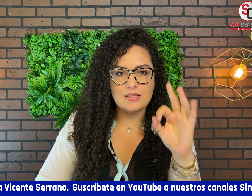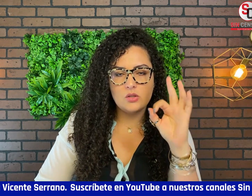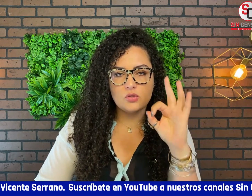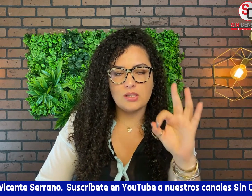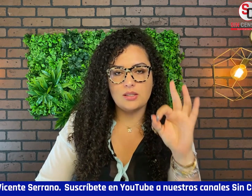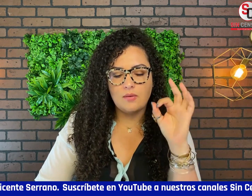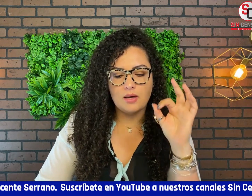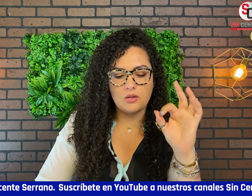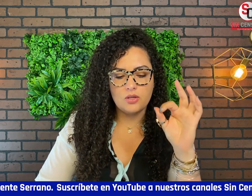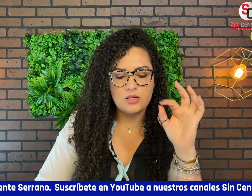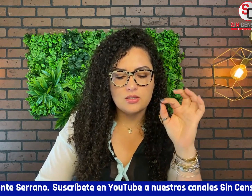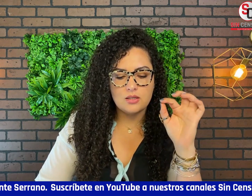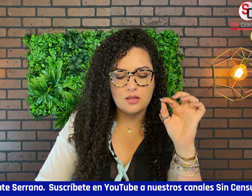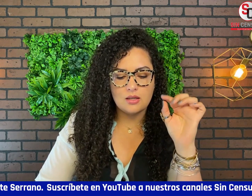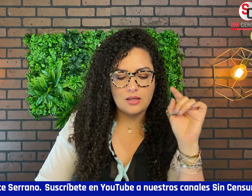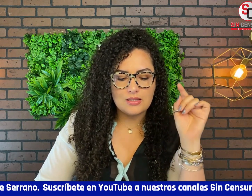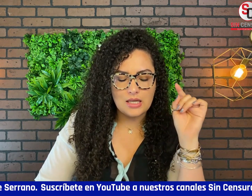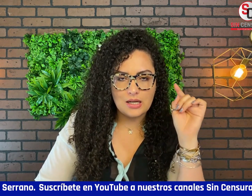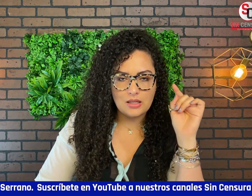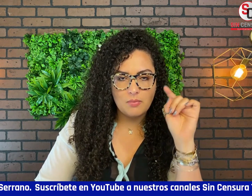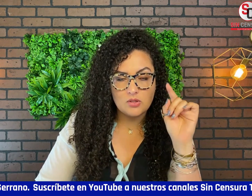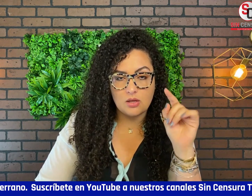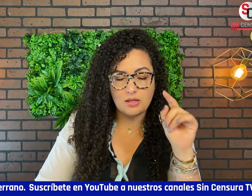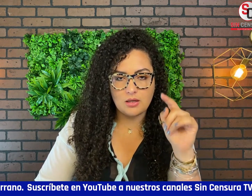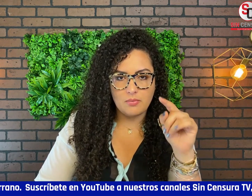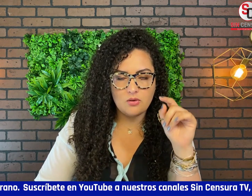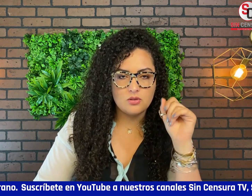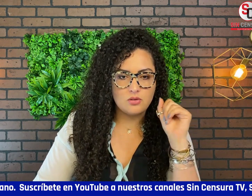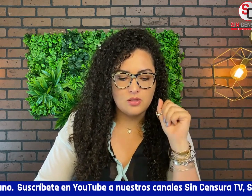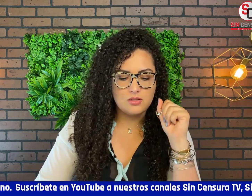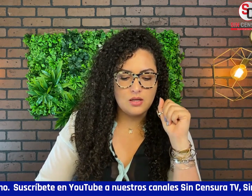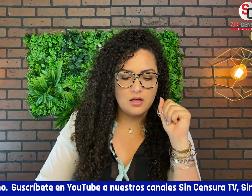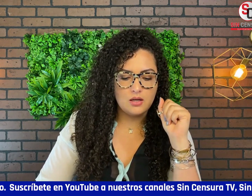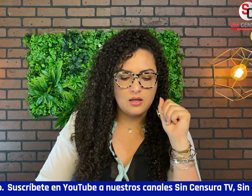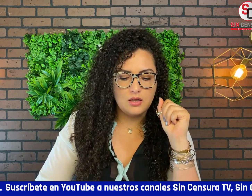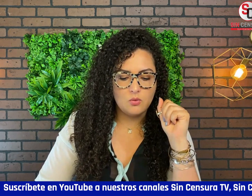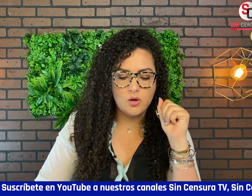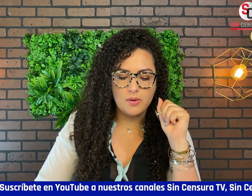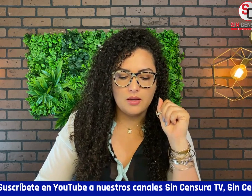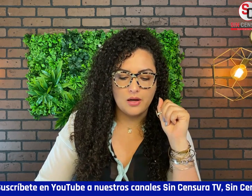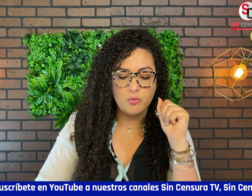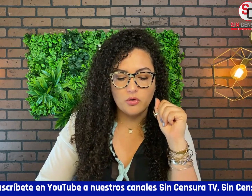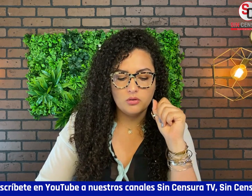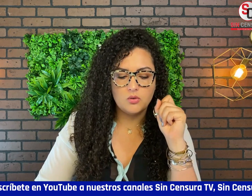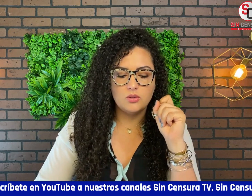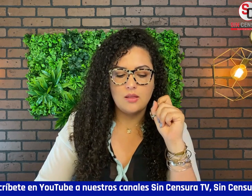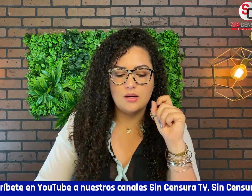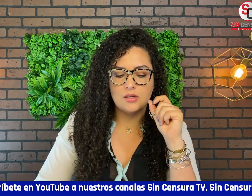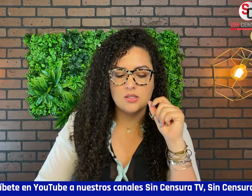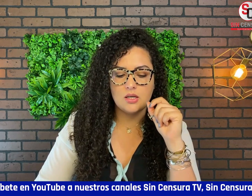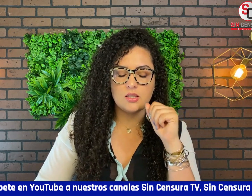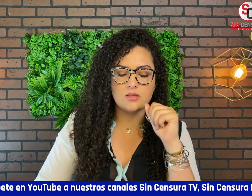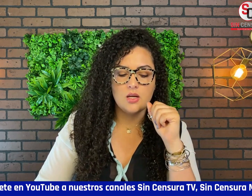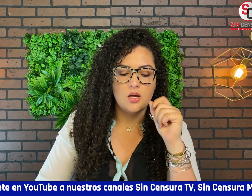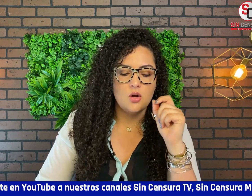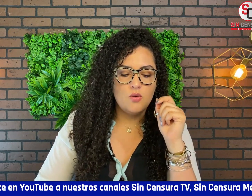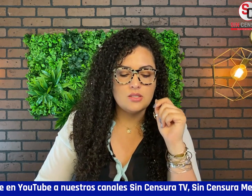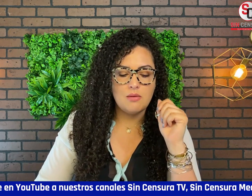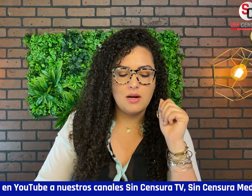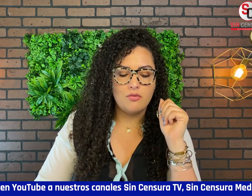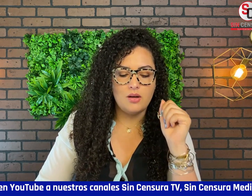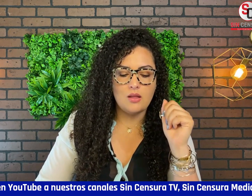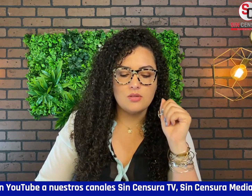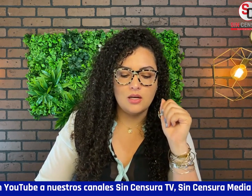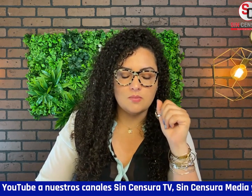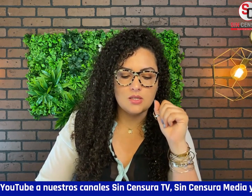3 de los 7 trabajadores que estaban atrapados dentro de esta cueva de carbón inundada en las rancherías, no